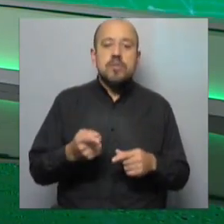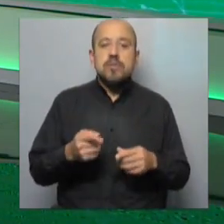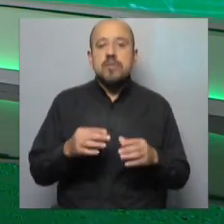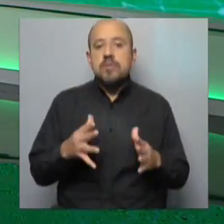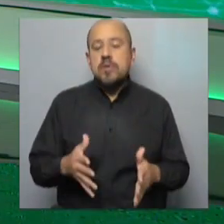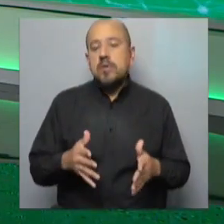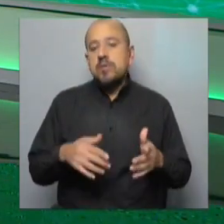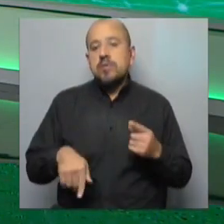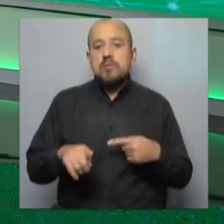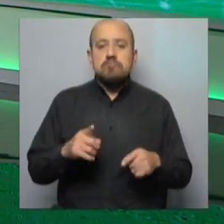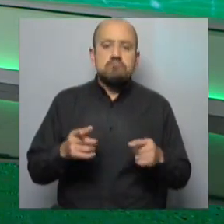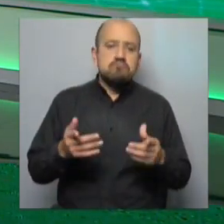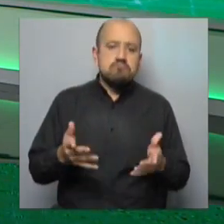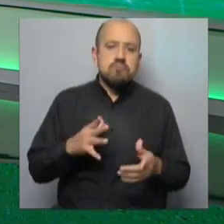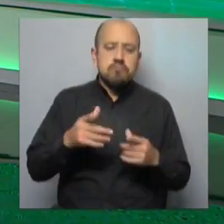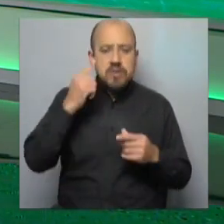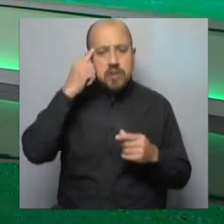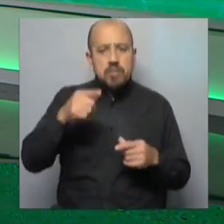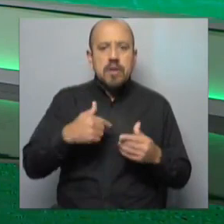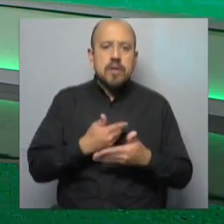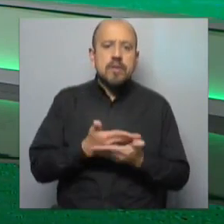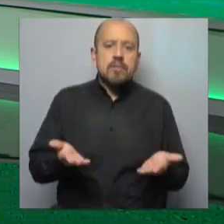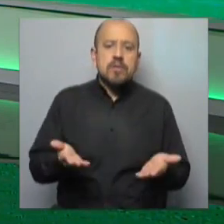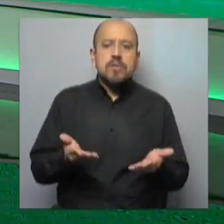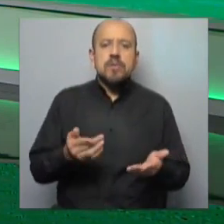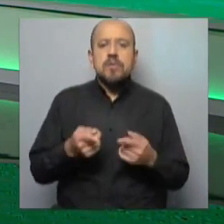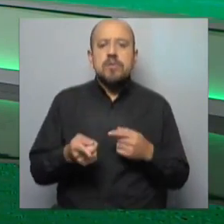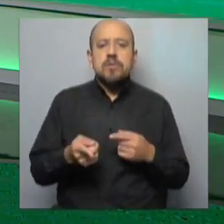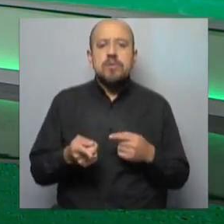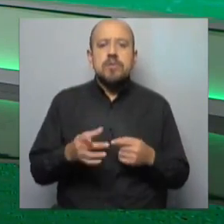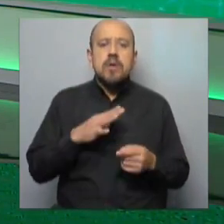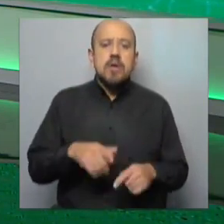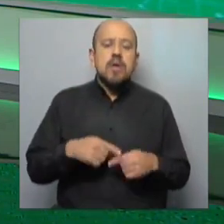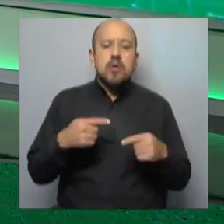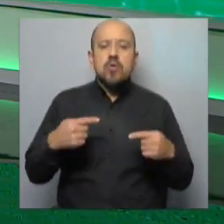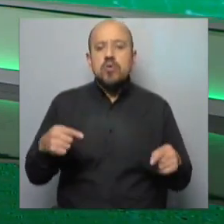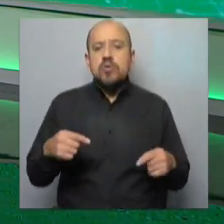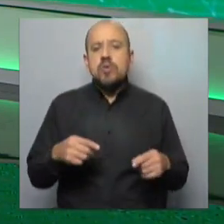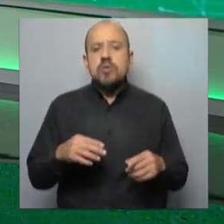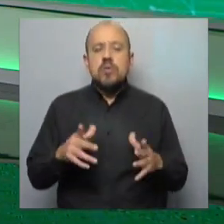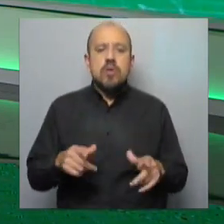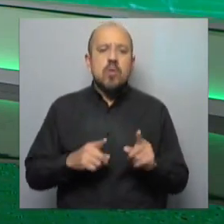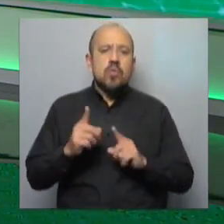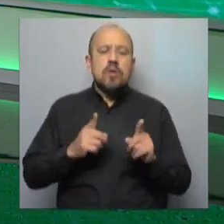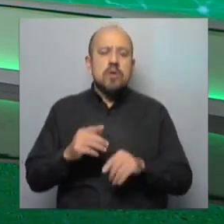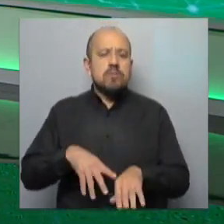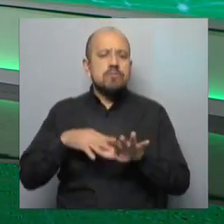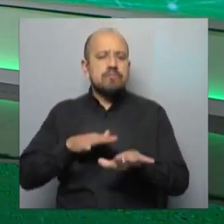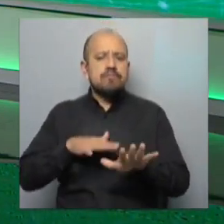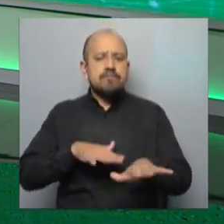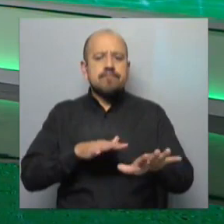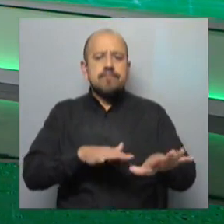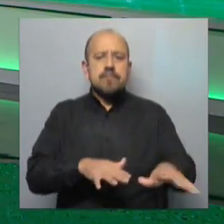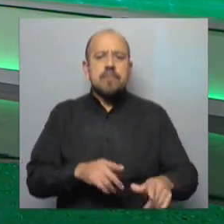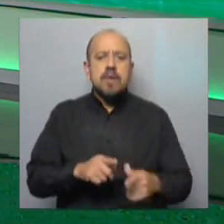tiempo y eso va a pautar buena parte de lo que tenemos pensado para compartir con ustedes y hay cosas que se conectan con algunas de las movilizaciones por más que no las